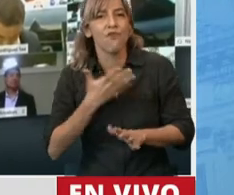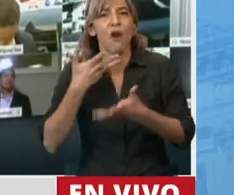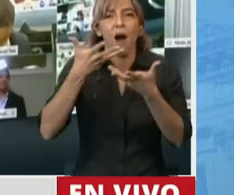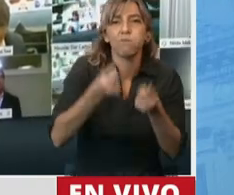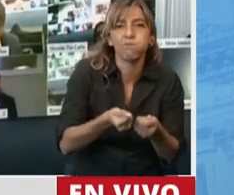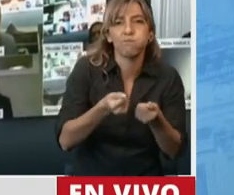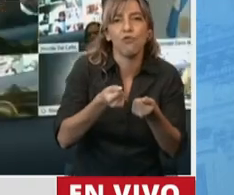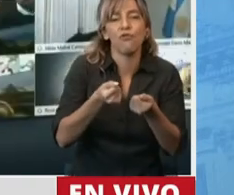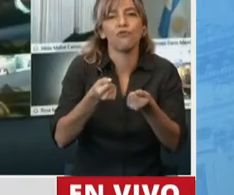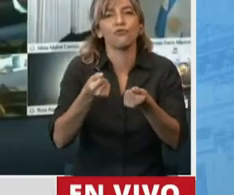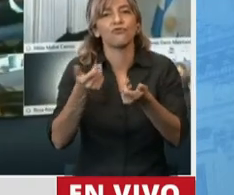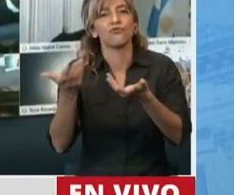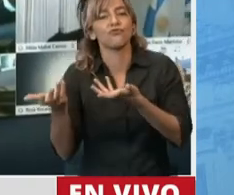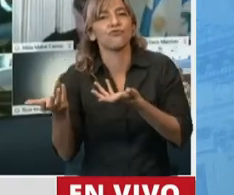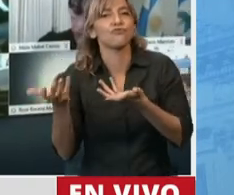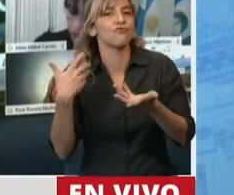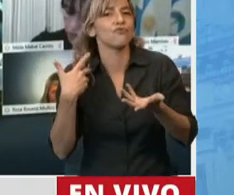apoyo, de compromiso social.